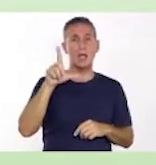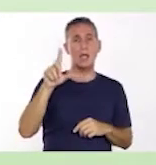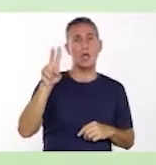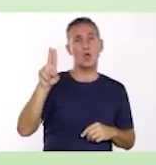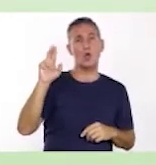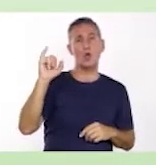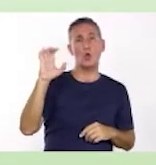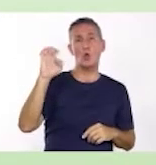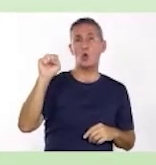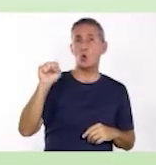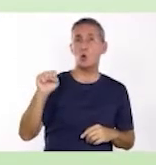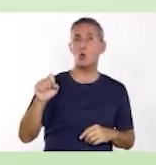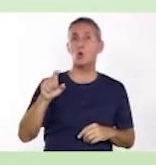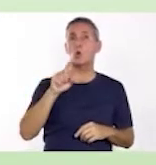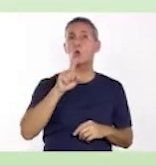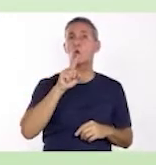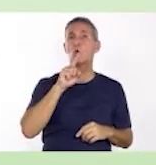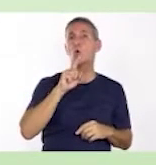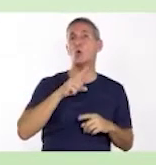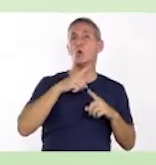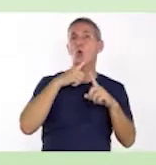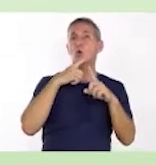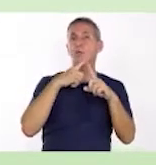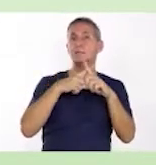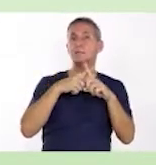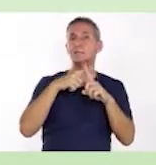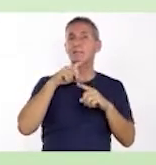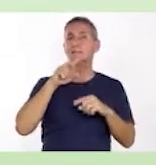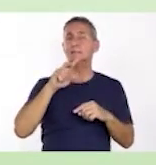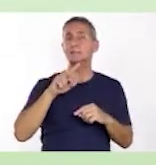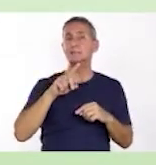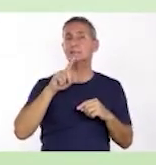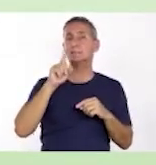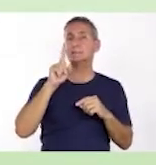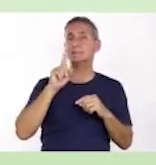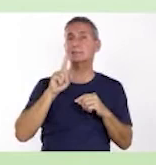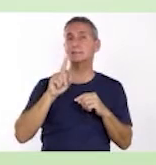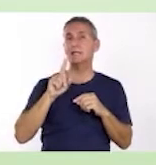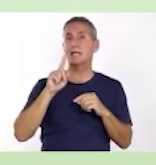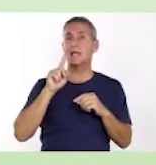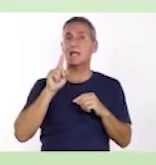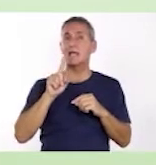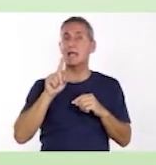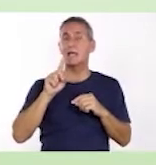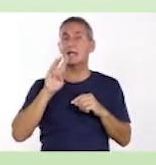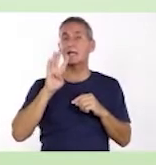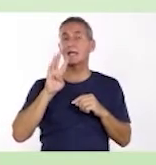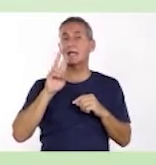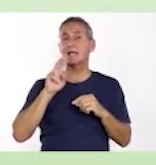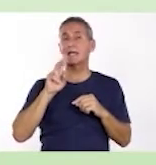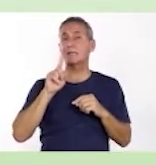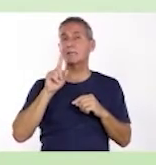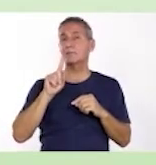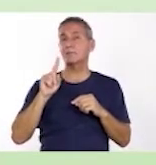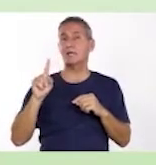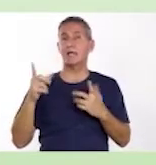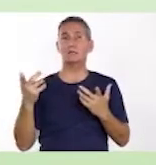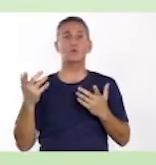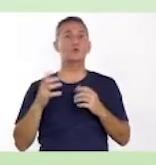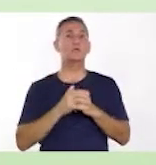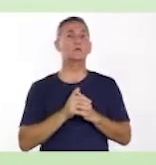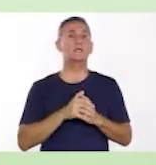XIV, con su justeza, y devuelve estos antiguos favores a Orgón y anula